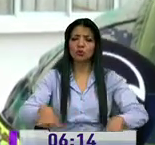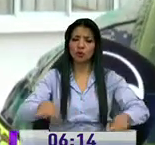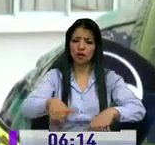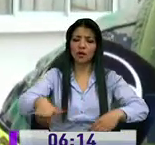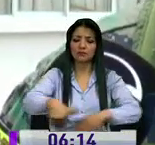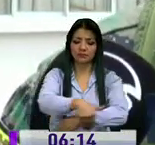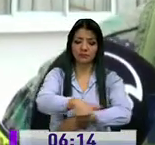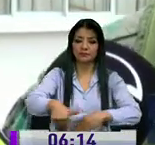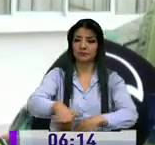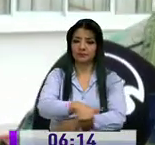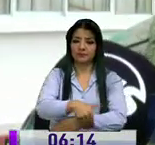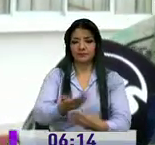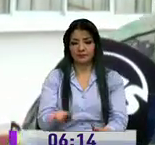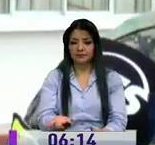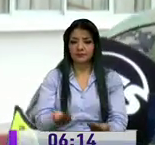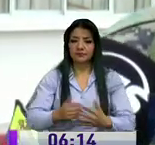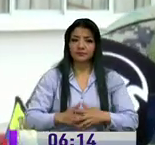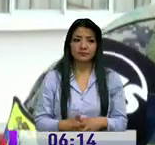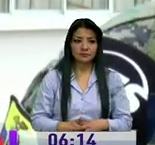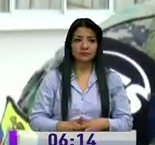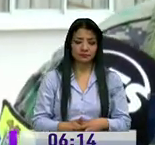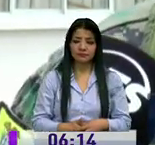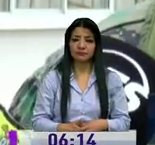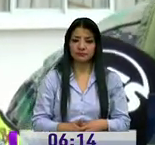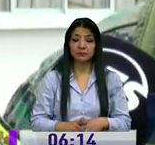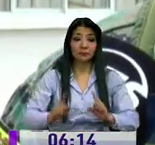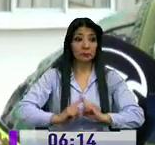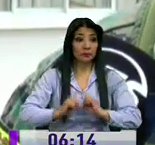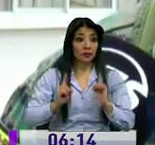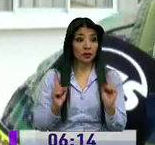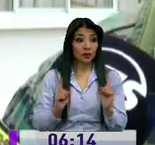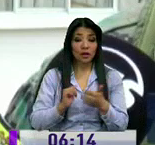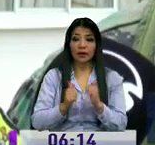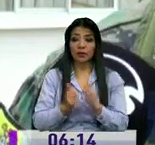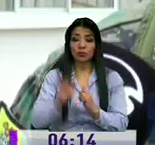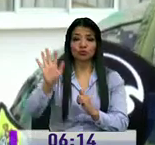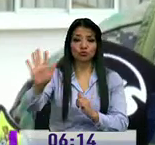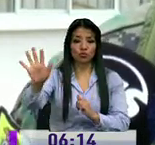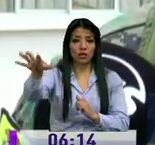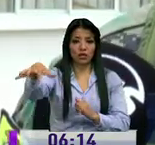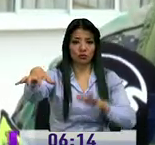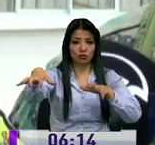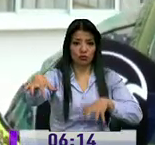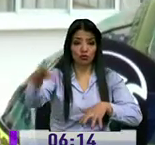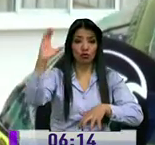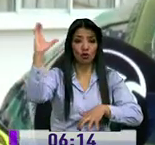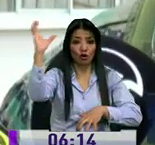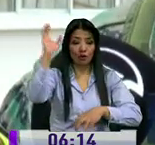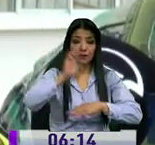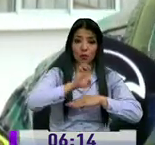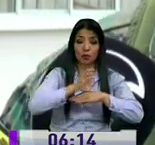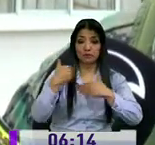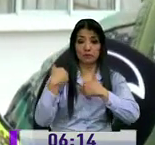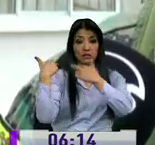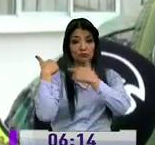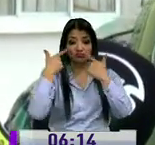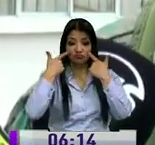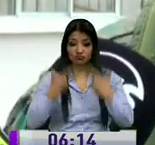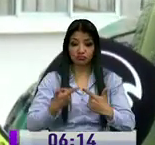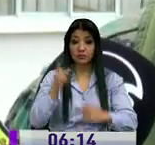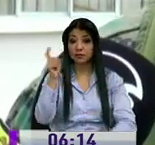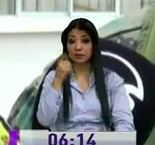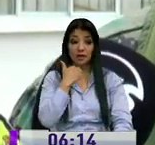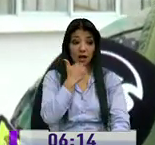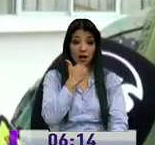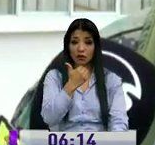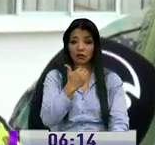manera se encuentra vinculado, pero cada cual en su territorio pues cumple con su misión y nosotros pues cuando es necesario